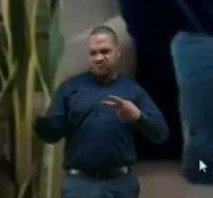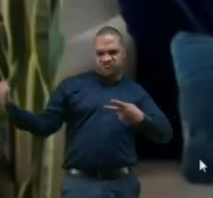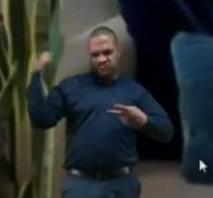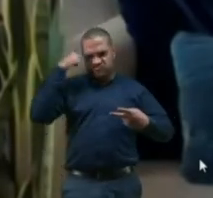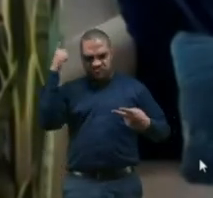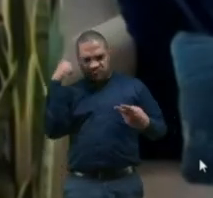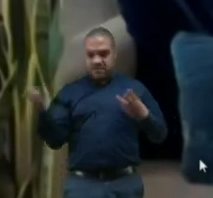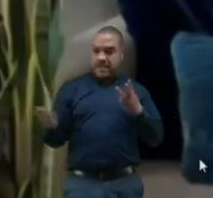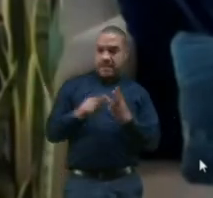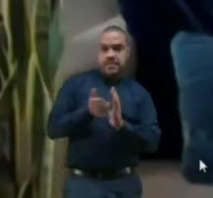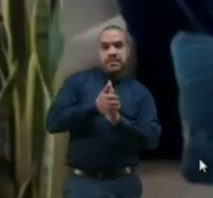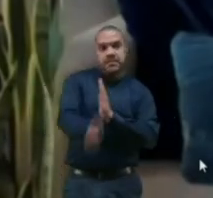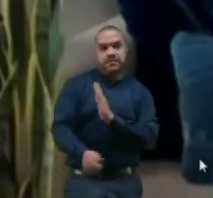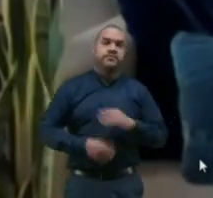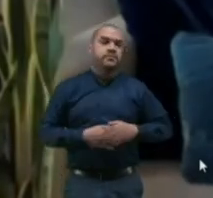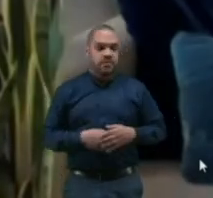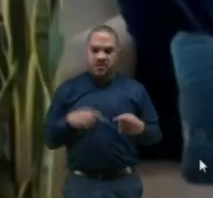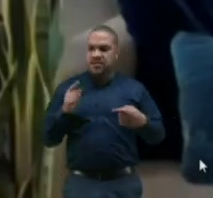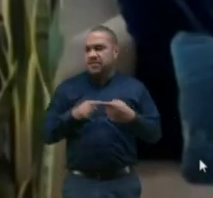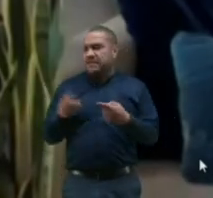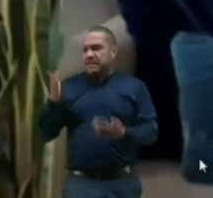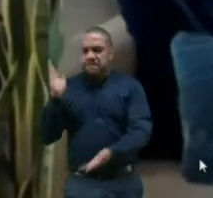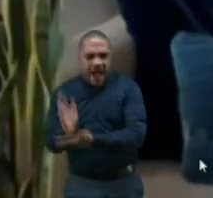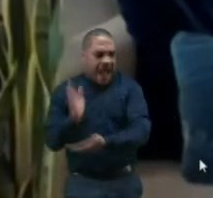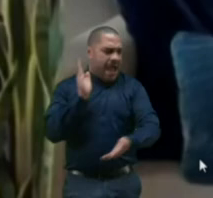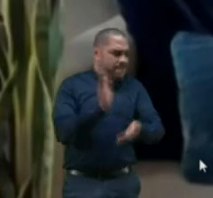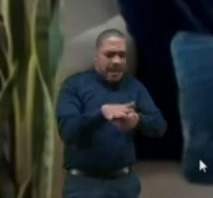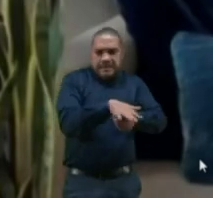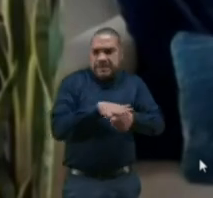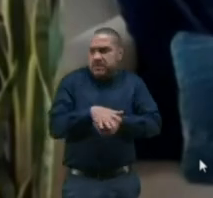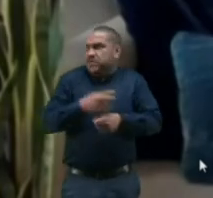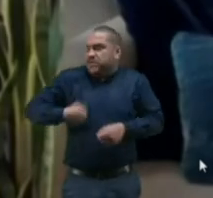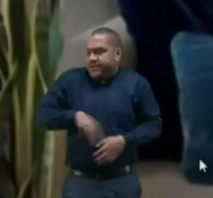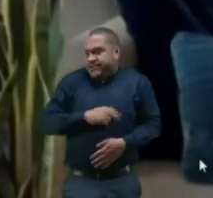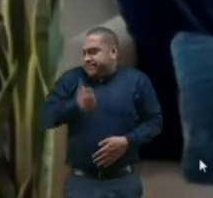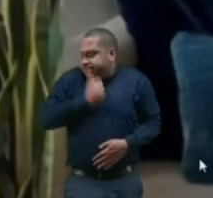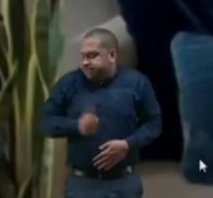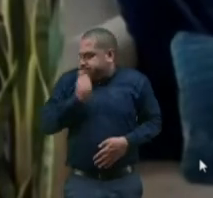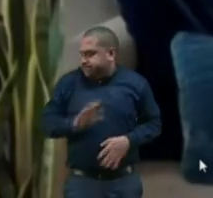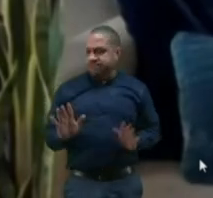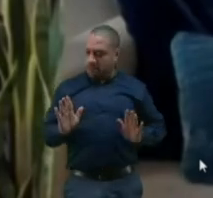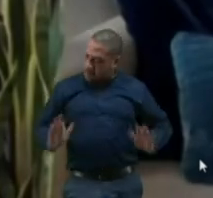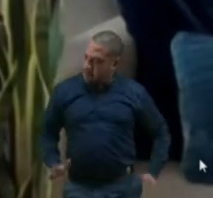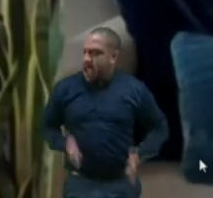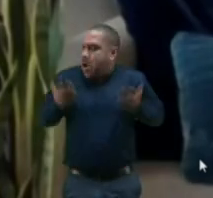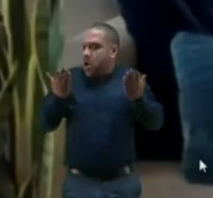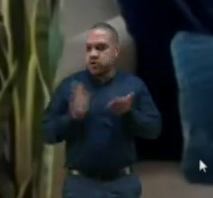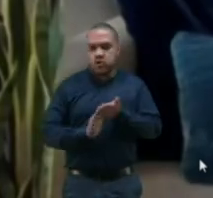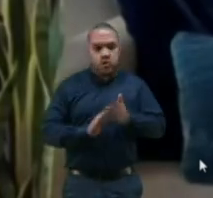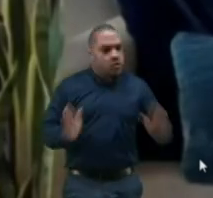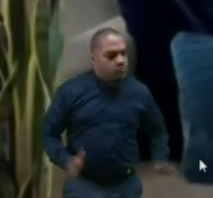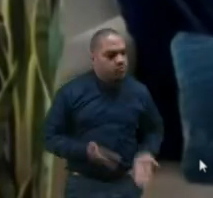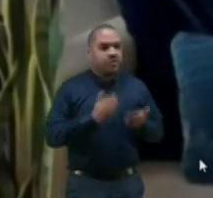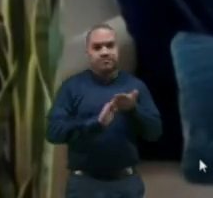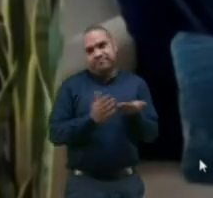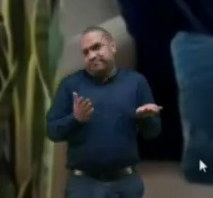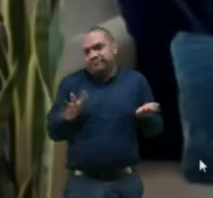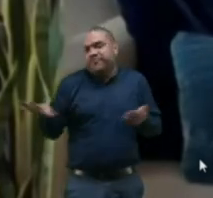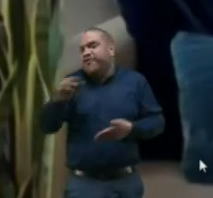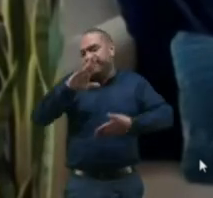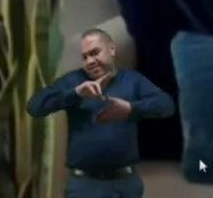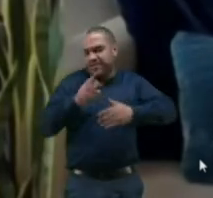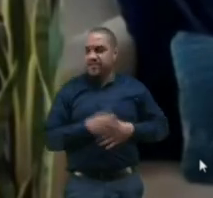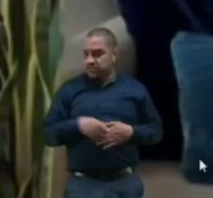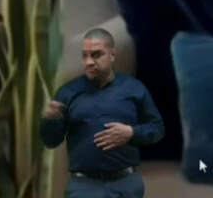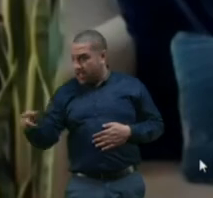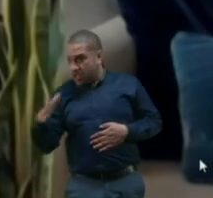países están tan llenos de crisis y continuas que si uno no tiene resiliencia realmente ni siquiera puede ser un ciudadano en latinoamérica en cuanto a